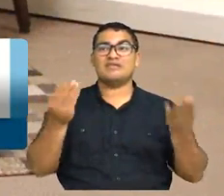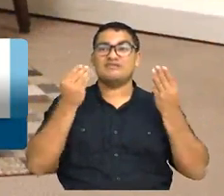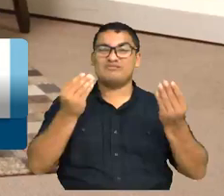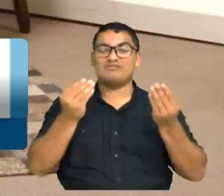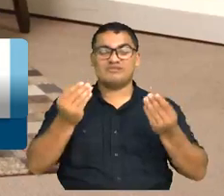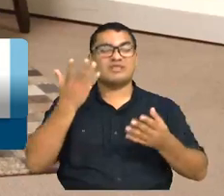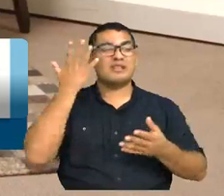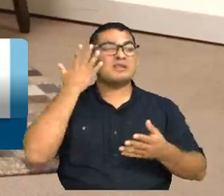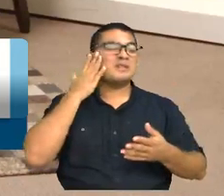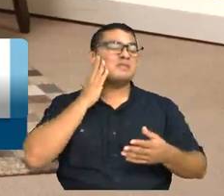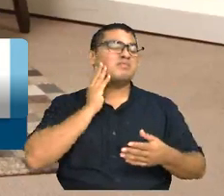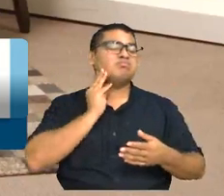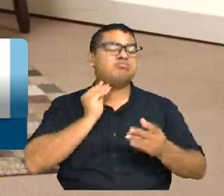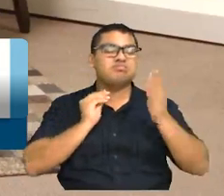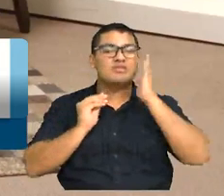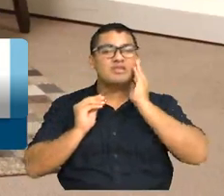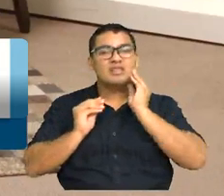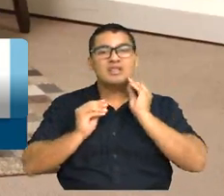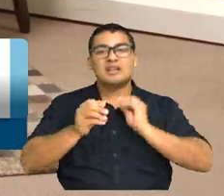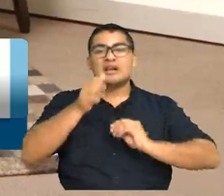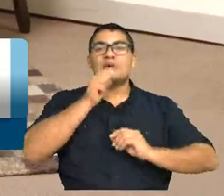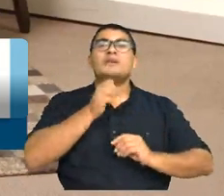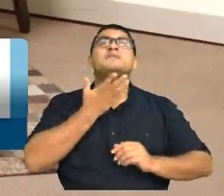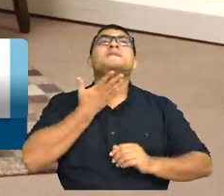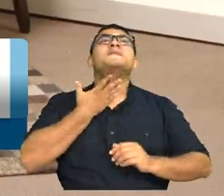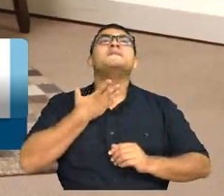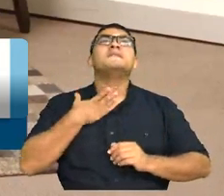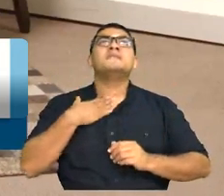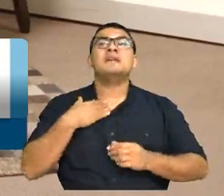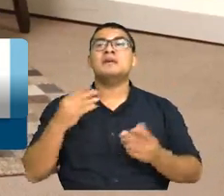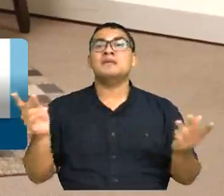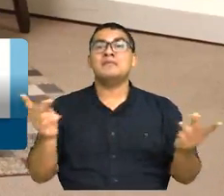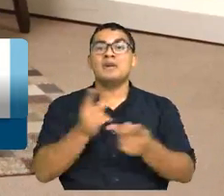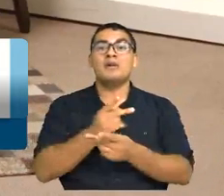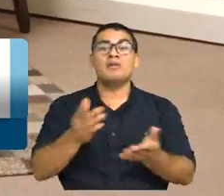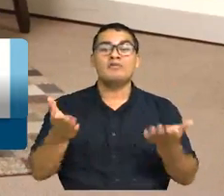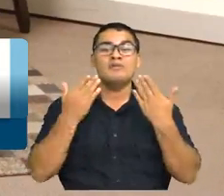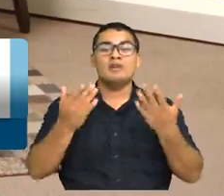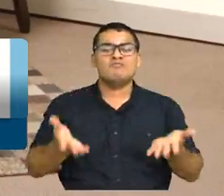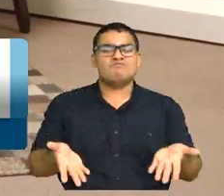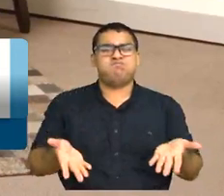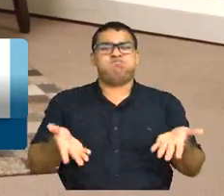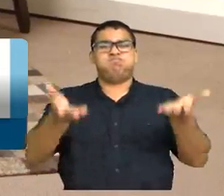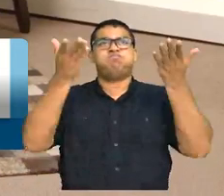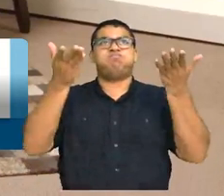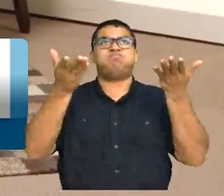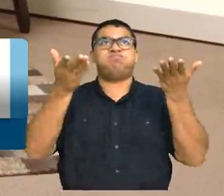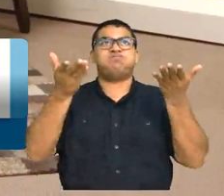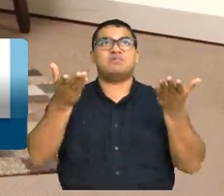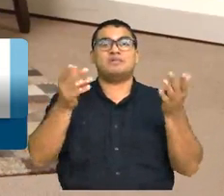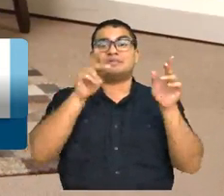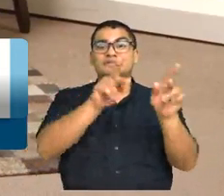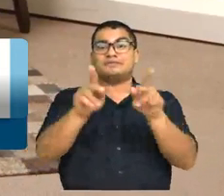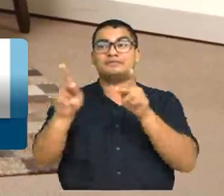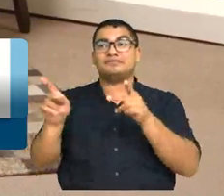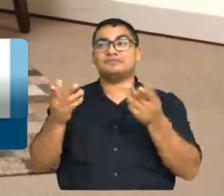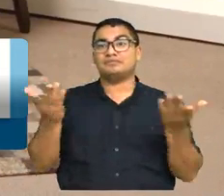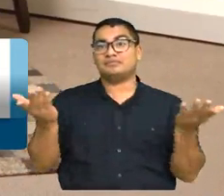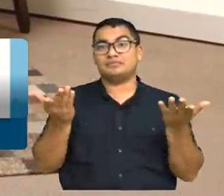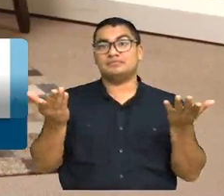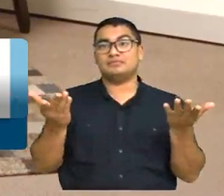puede conllevar a más deshidratación, que es lo que ellos buscan a la hora de perder peso. Lo que hacen al inicio